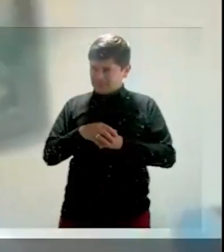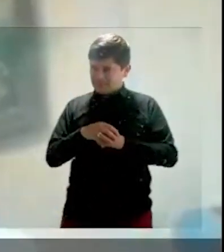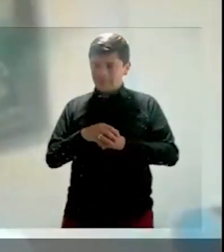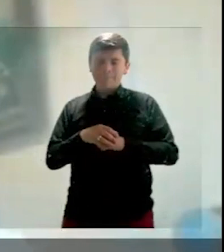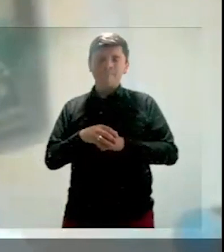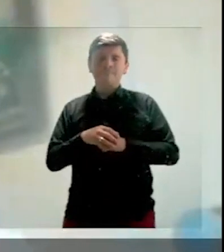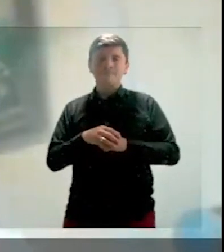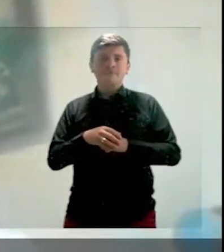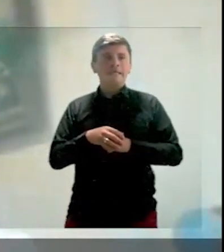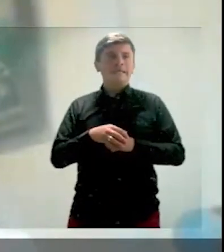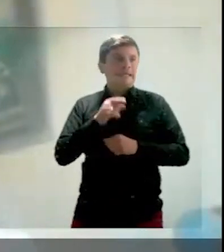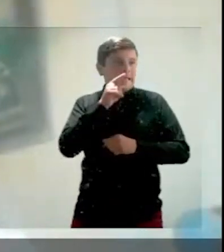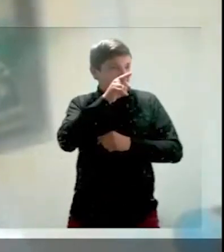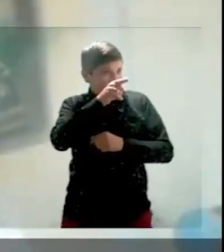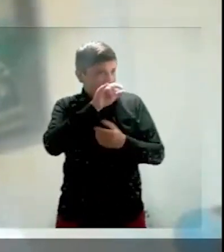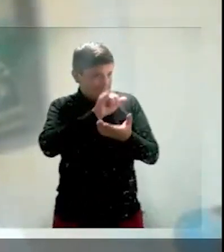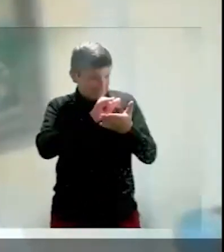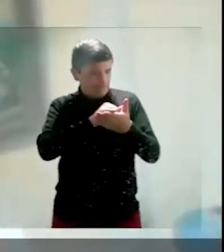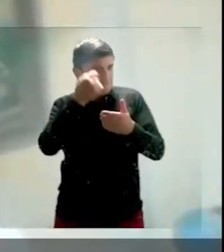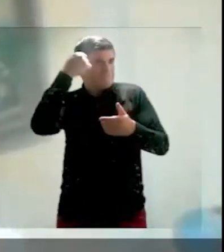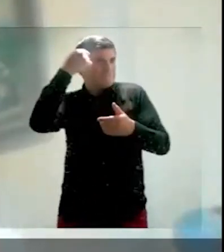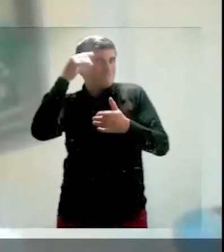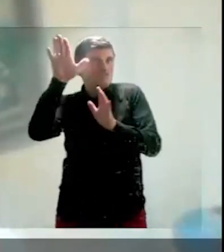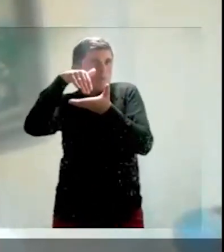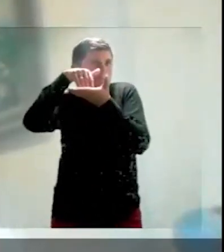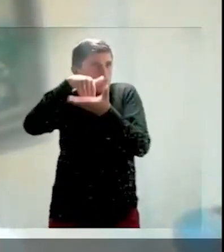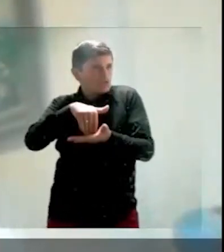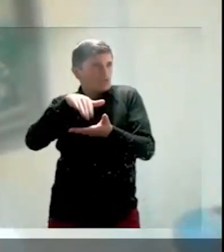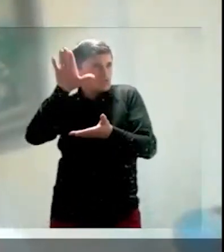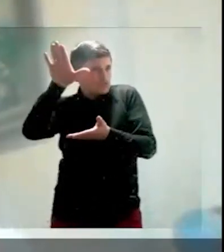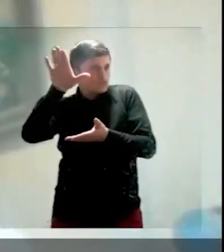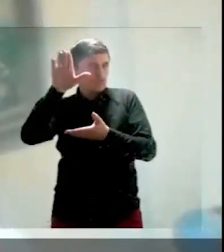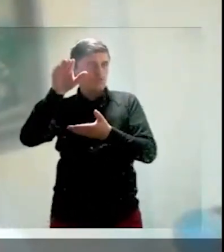exponía de la postura disidente